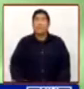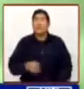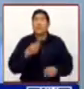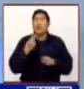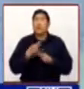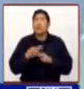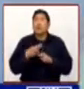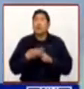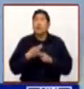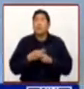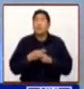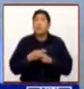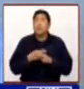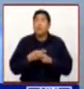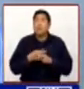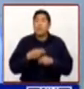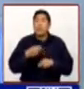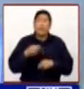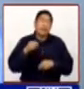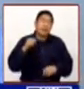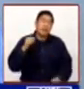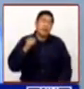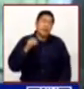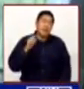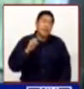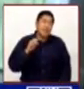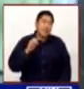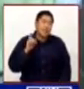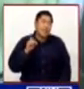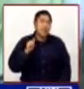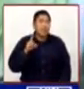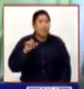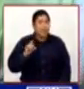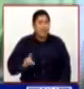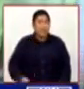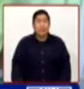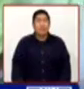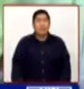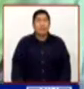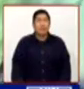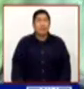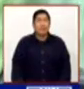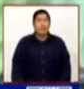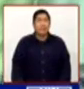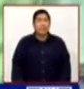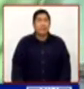¿Cuál es el nombre de él? Él se llama Luis Eduardo Patán.